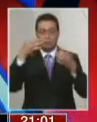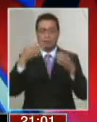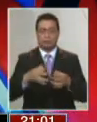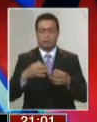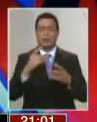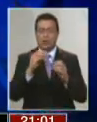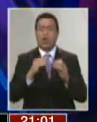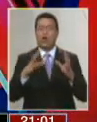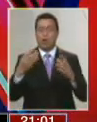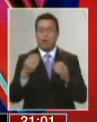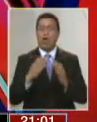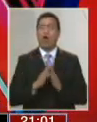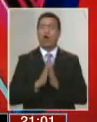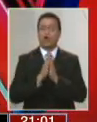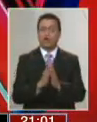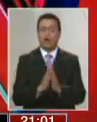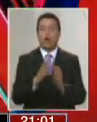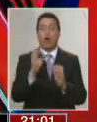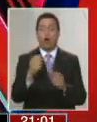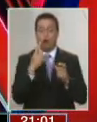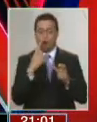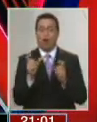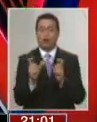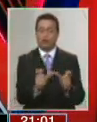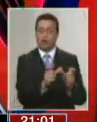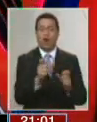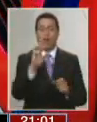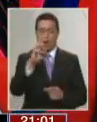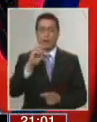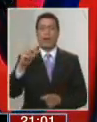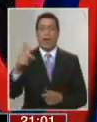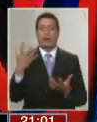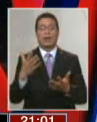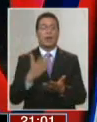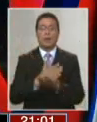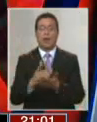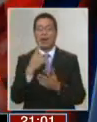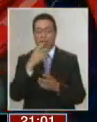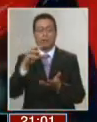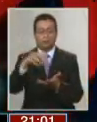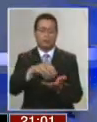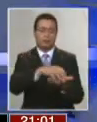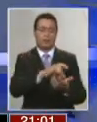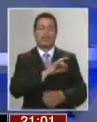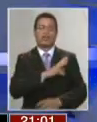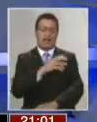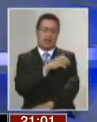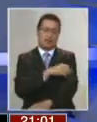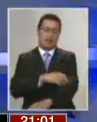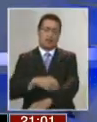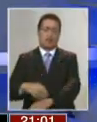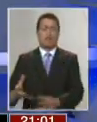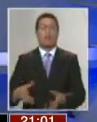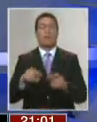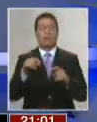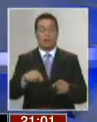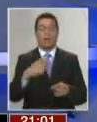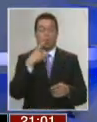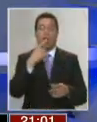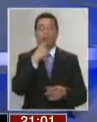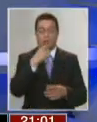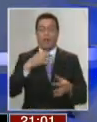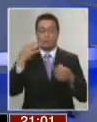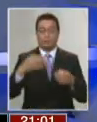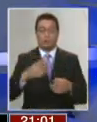será este consejo o qué control real tendrán sobre lo que ocurre en los cabildos a lo largo de chile dudas legítimas que se suman a las